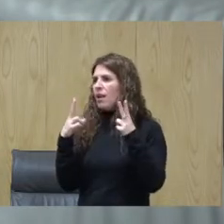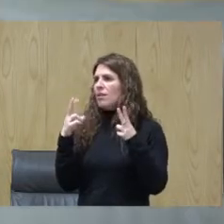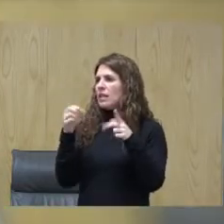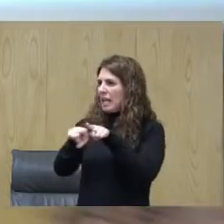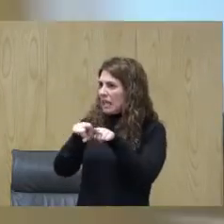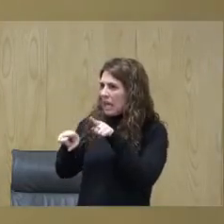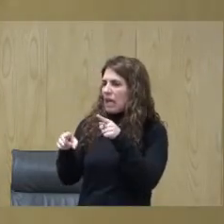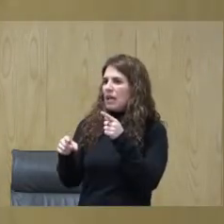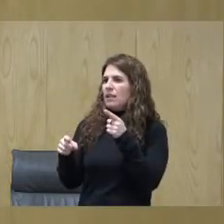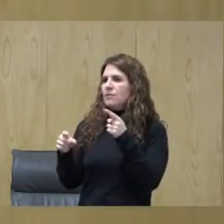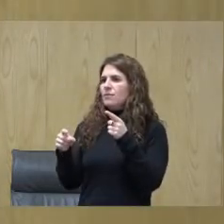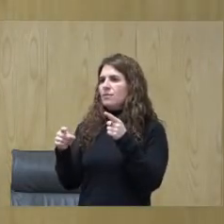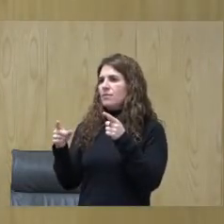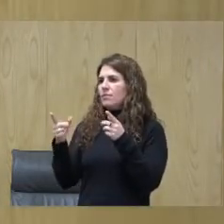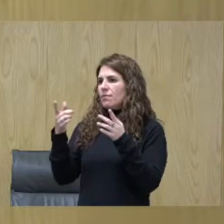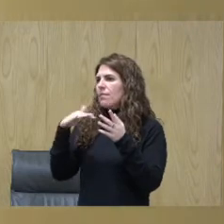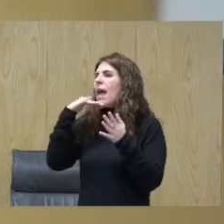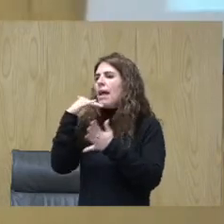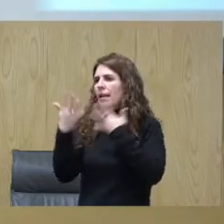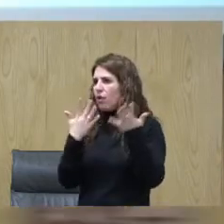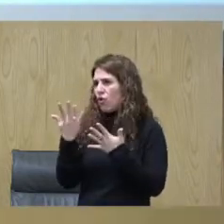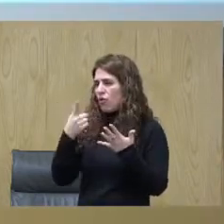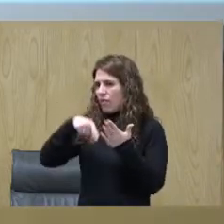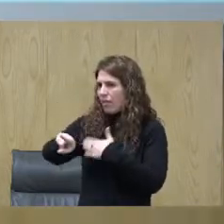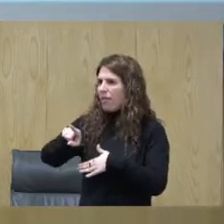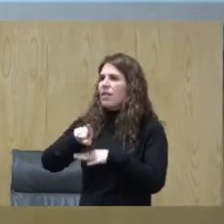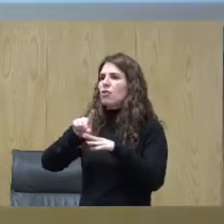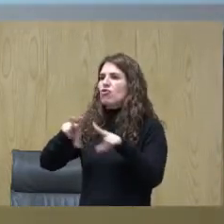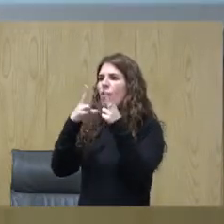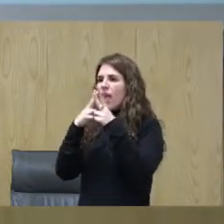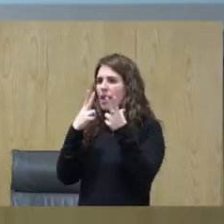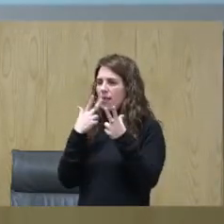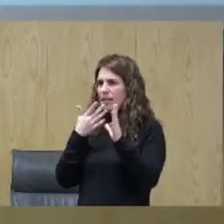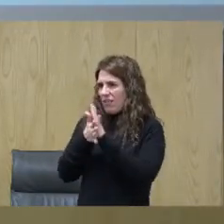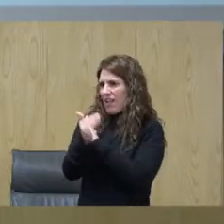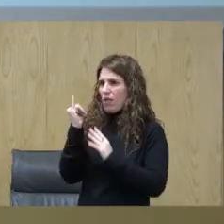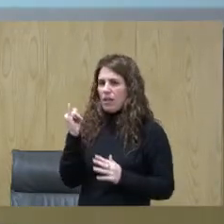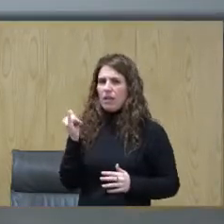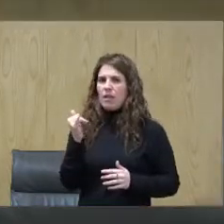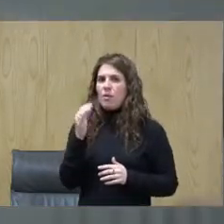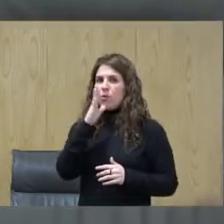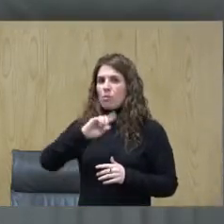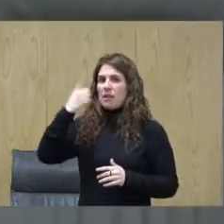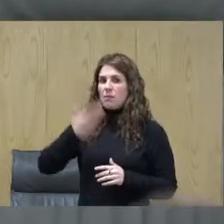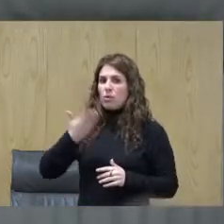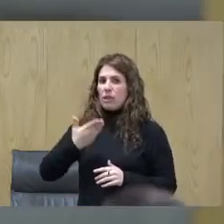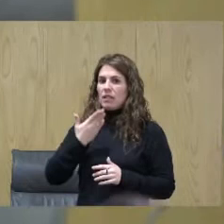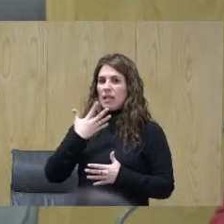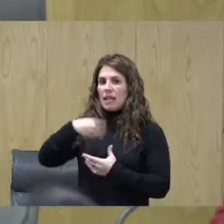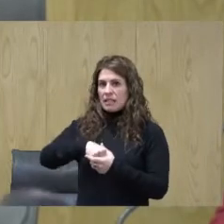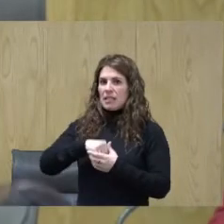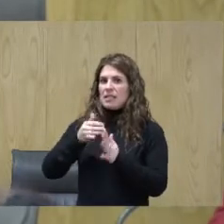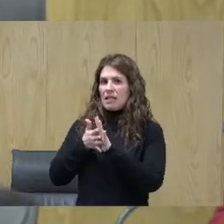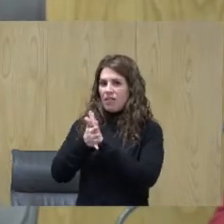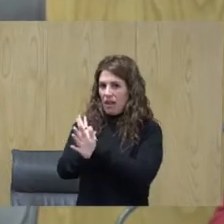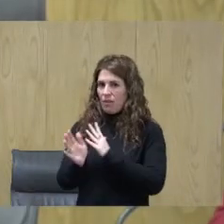crítica social, una sátira social, que dijera algo, porque realmente lo importante es que tenga un significado y